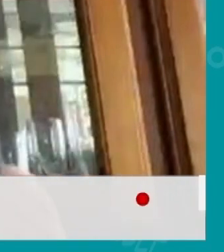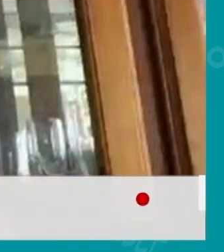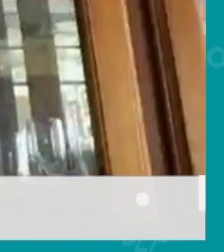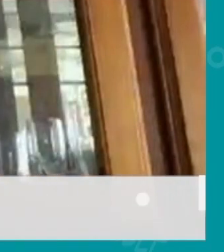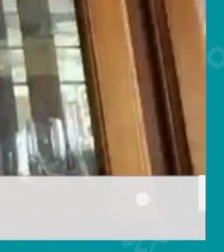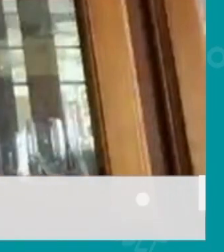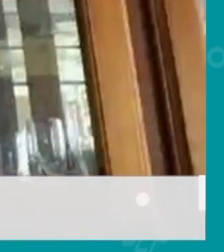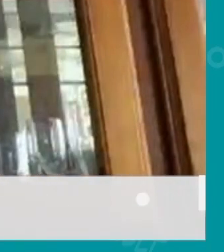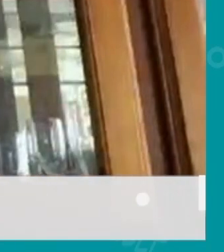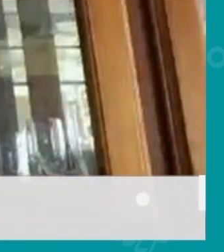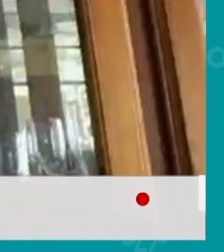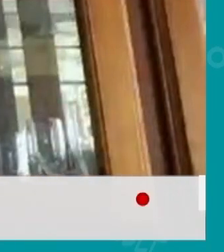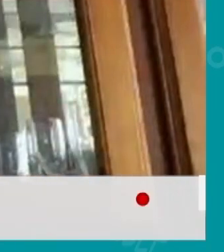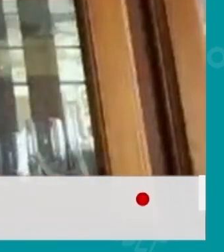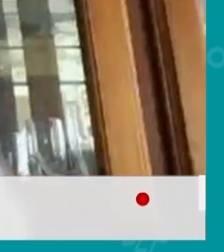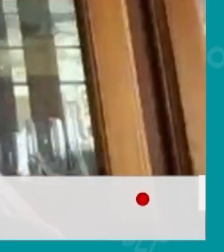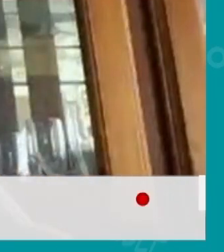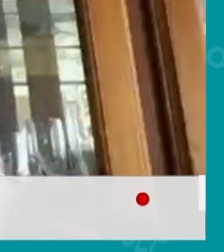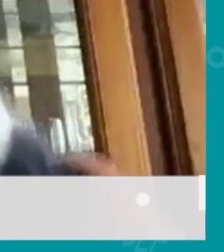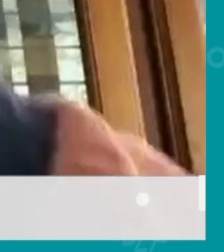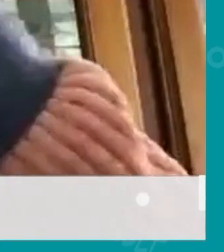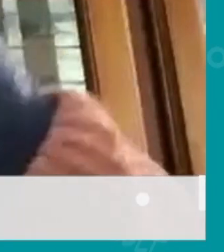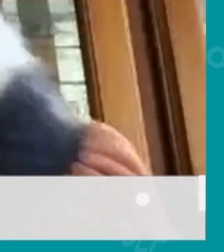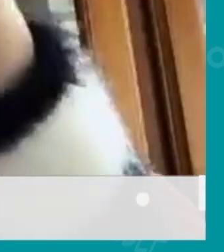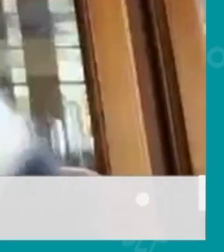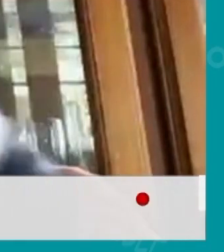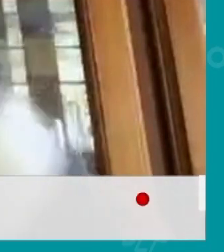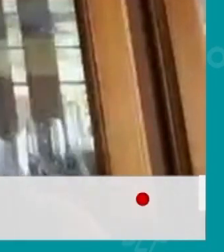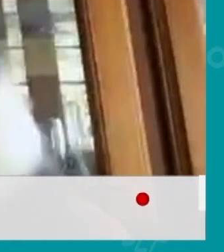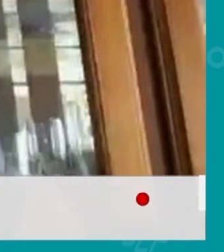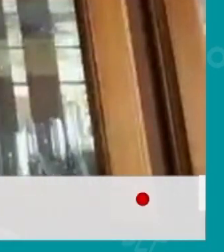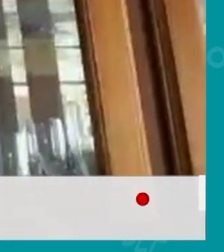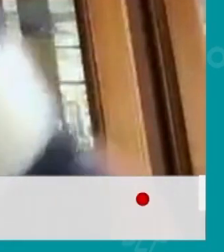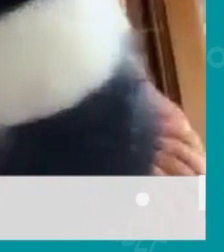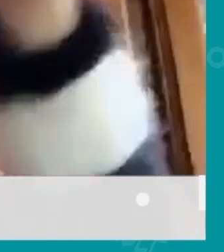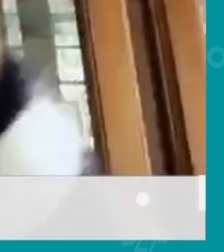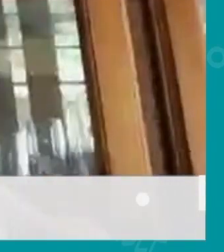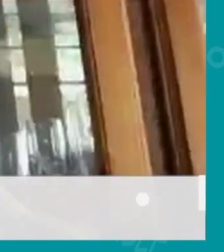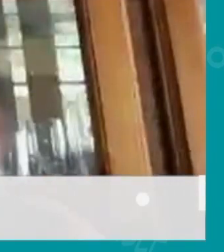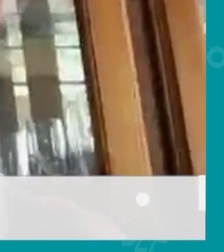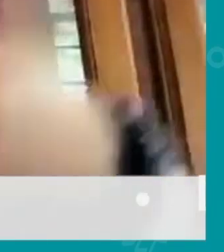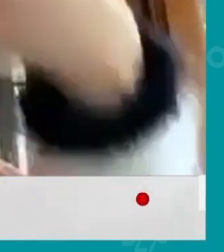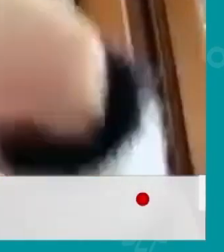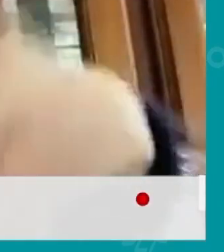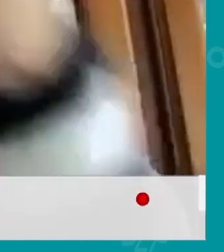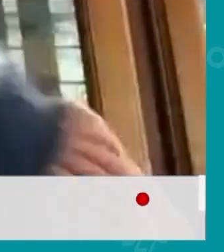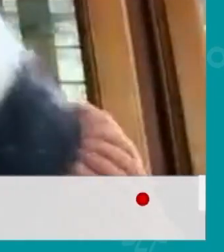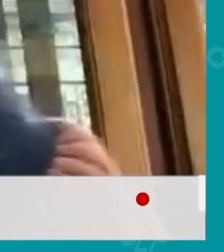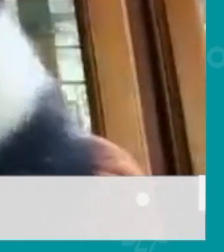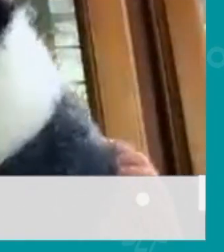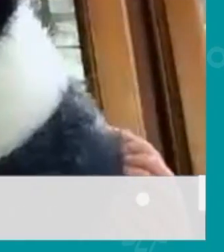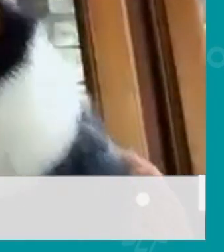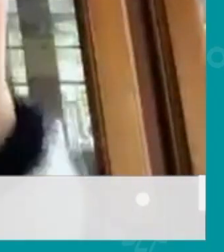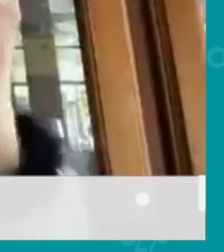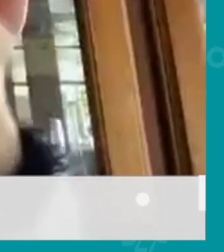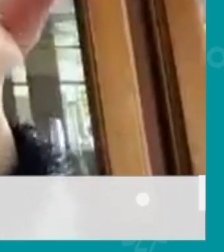Toda mi familia son oyentes. Soy la única sorda. Y yo estoy acostumbrada a comunicarme